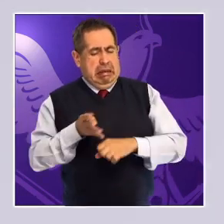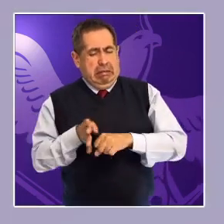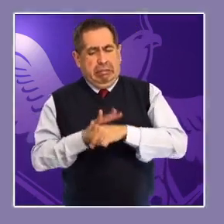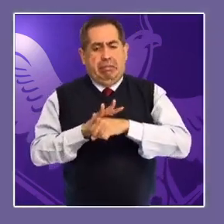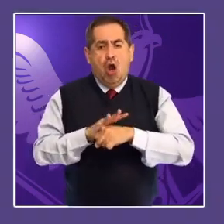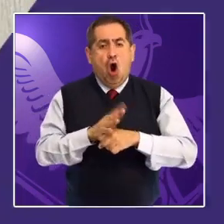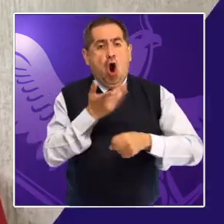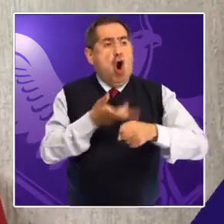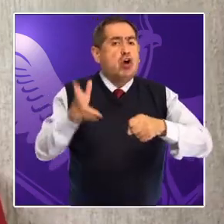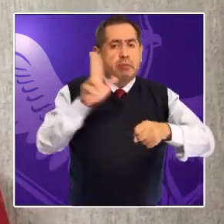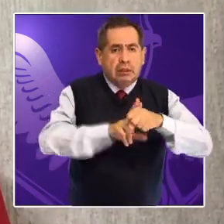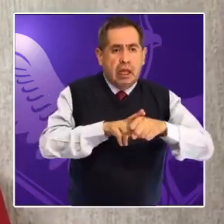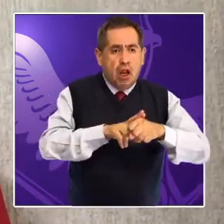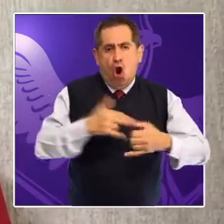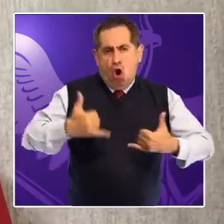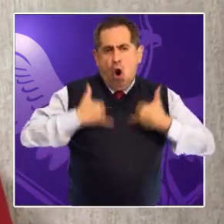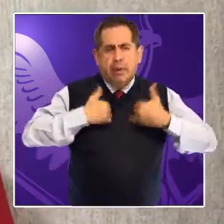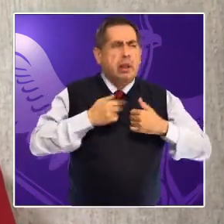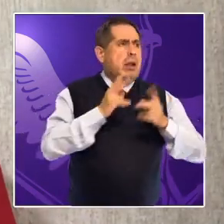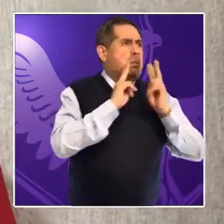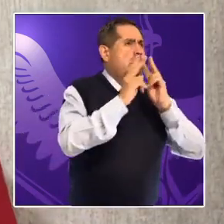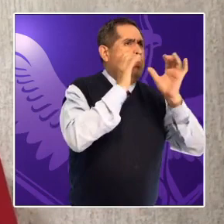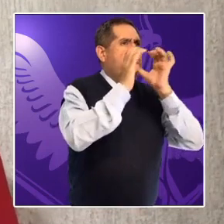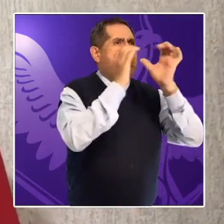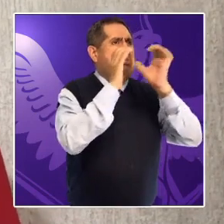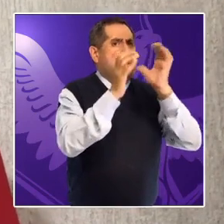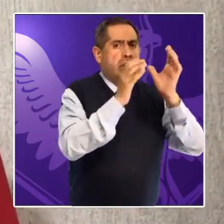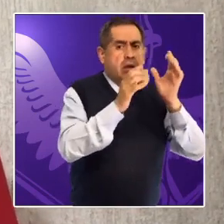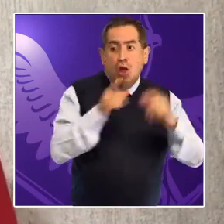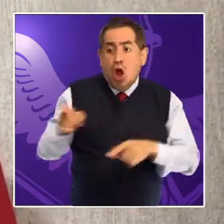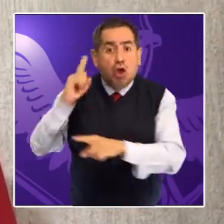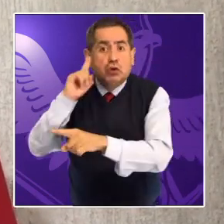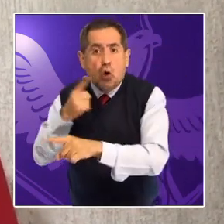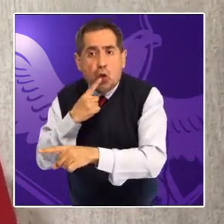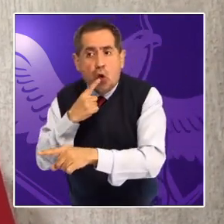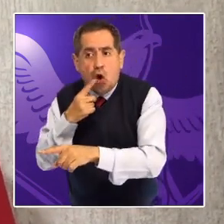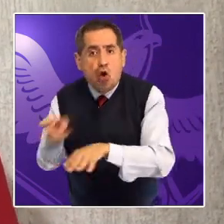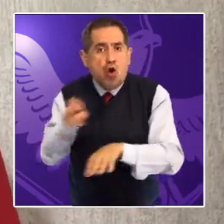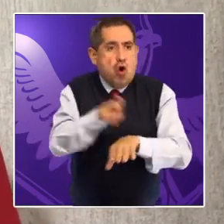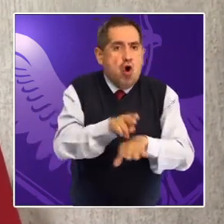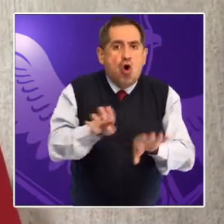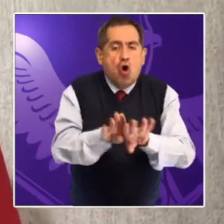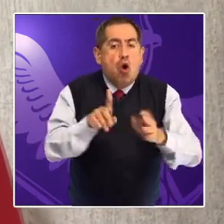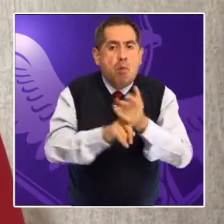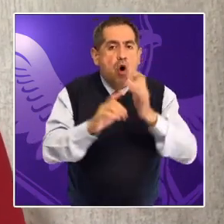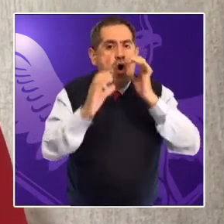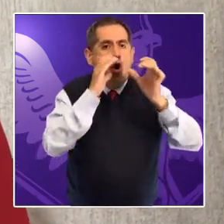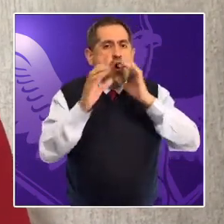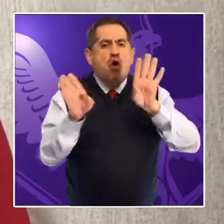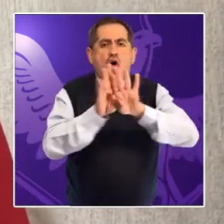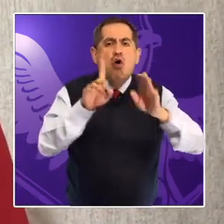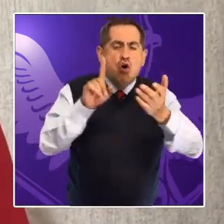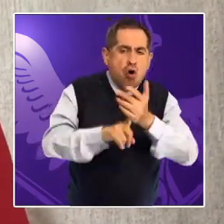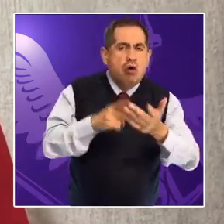se puede comunicar del todo, a una persona sorda que no se puede comunicar y que necesita, por ejemplo,